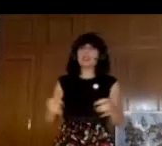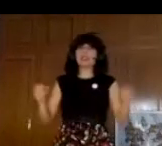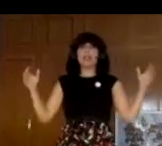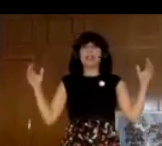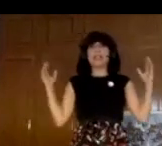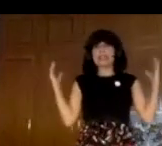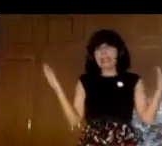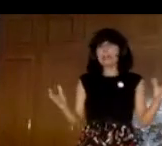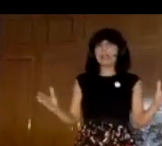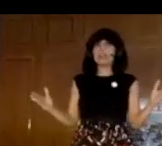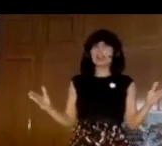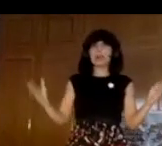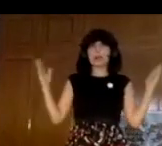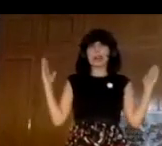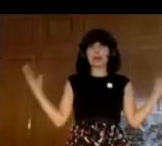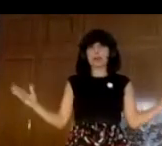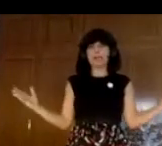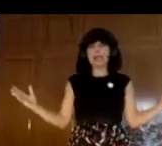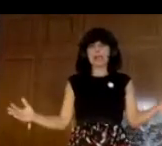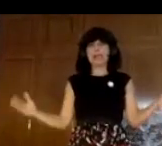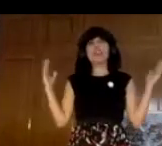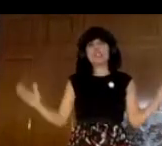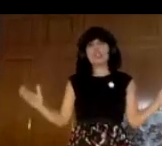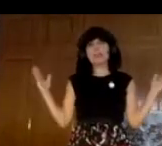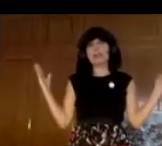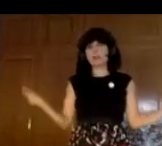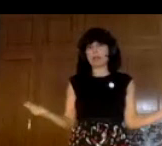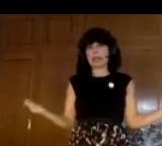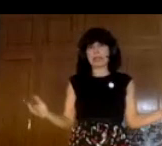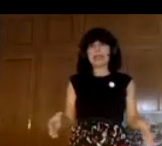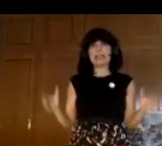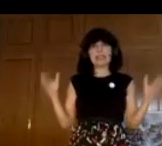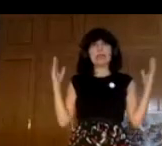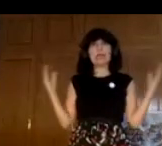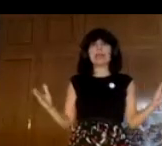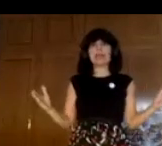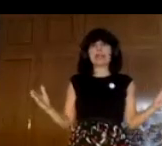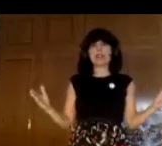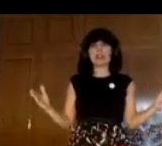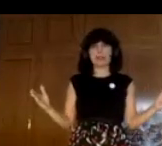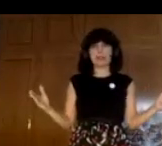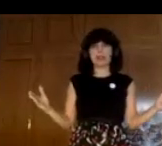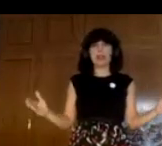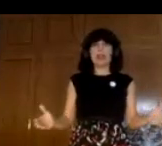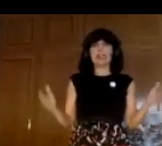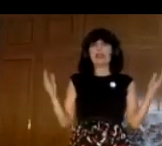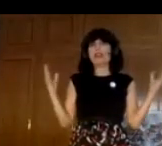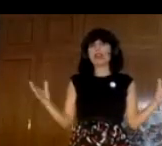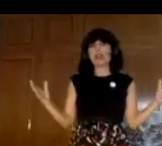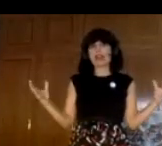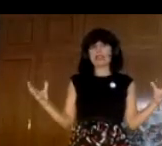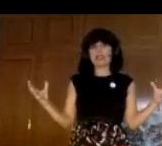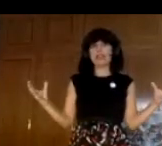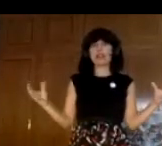los datos que se han usado siempre para comunicar no sirven para comunicar. Sí sirven para generar conocimiento. Y yo creo